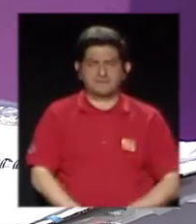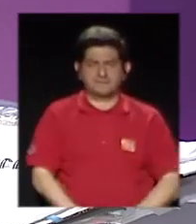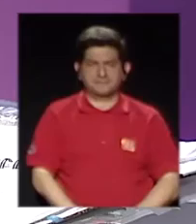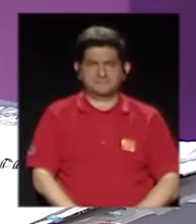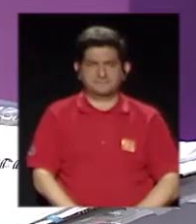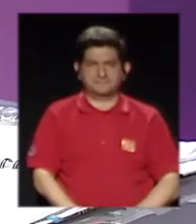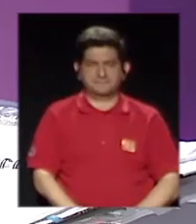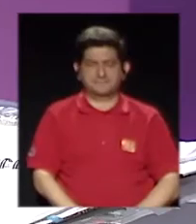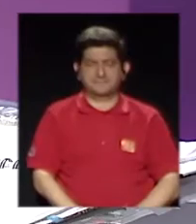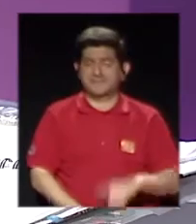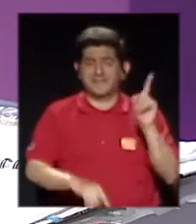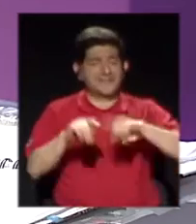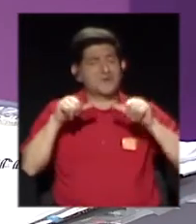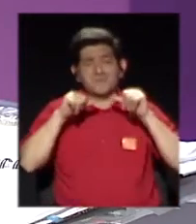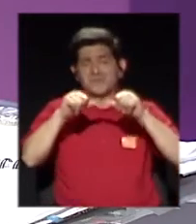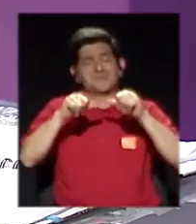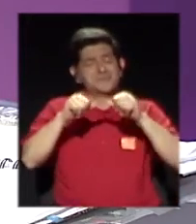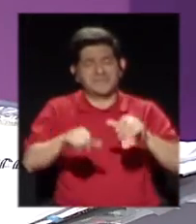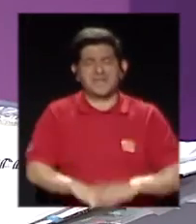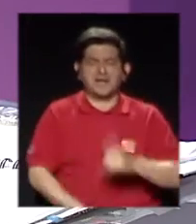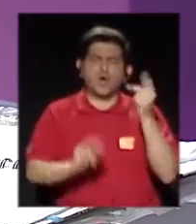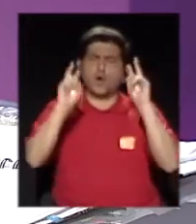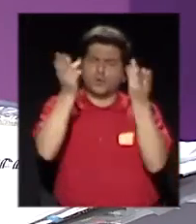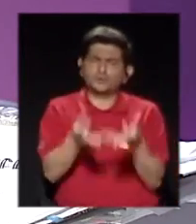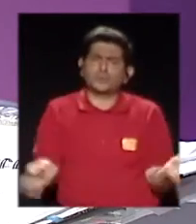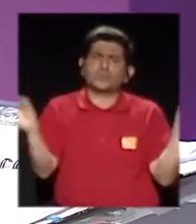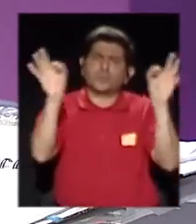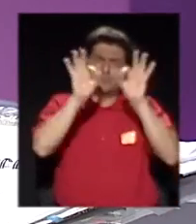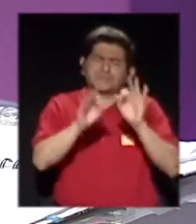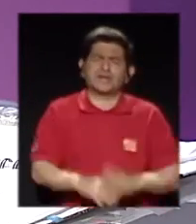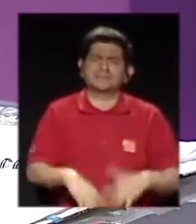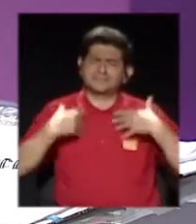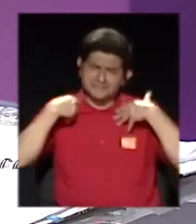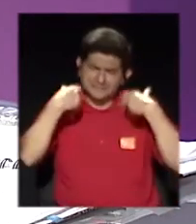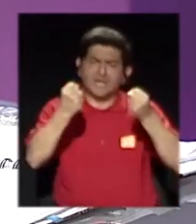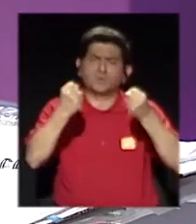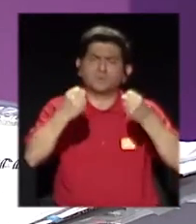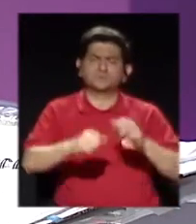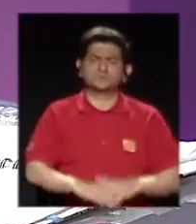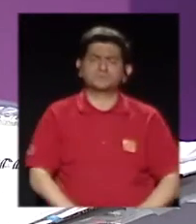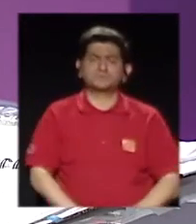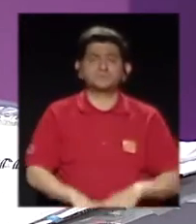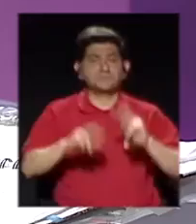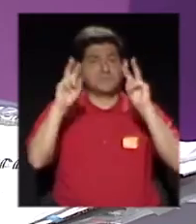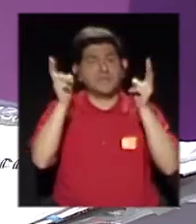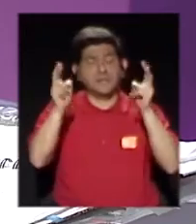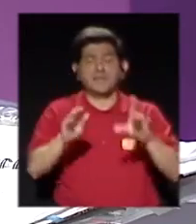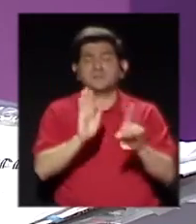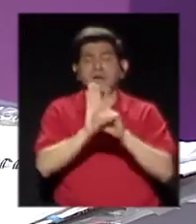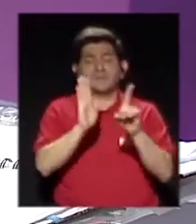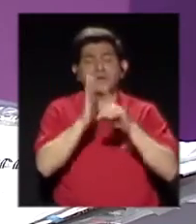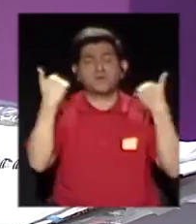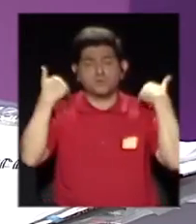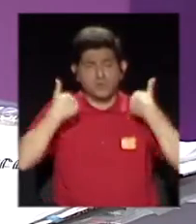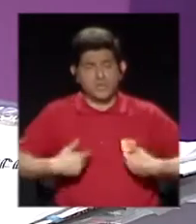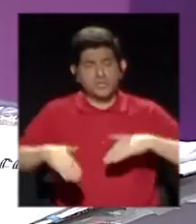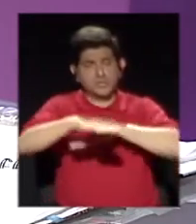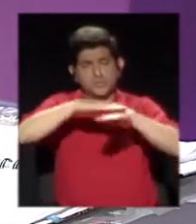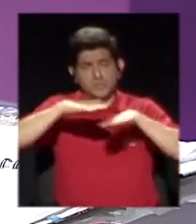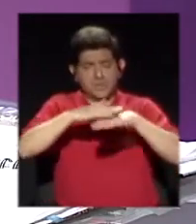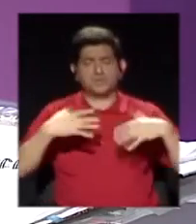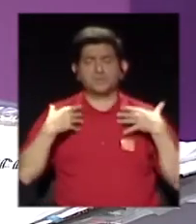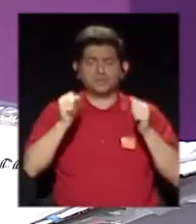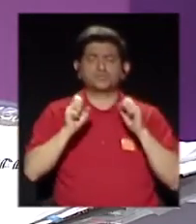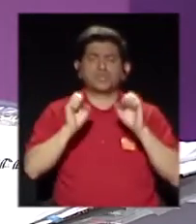tengo hemos continuado los grandes logros es muy importante es el tema de la salud verdad y el tema de los derechos humanos básicos salud